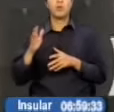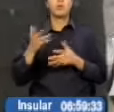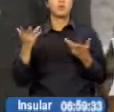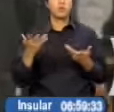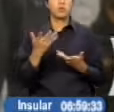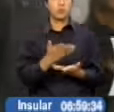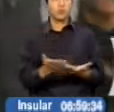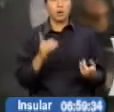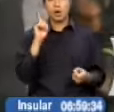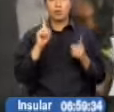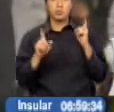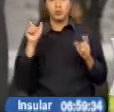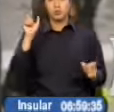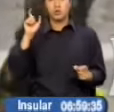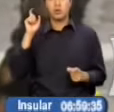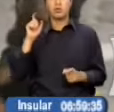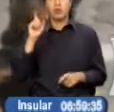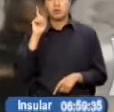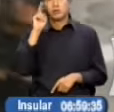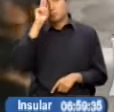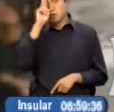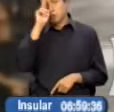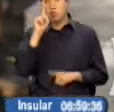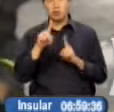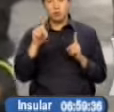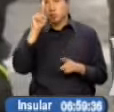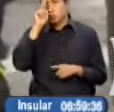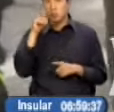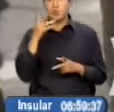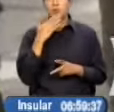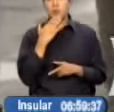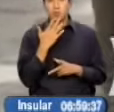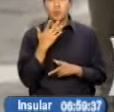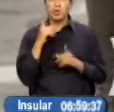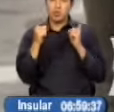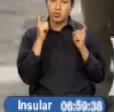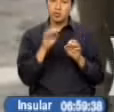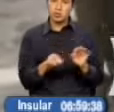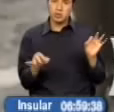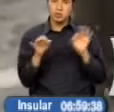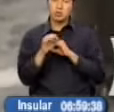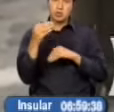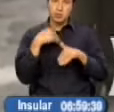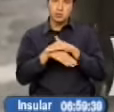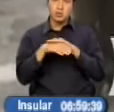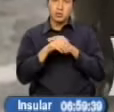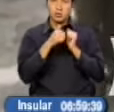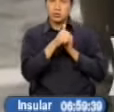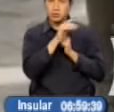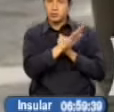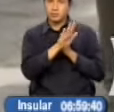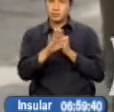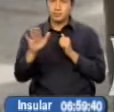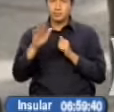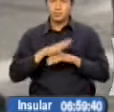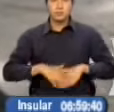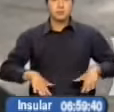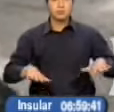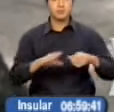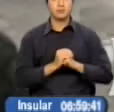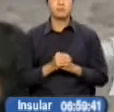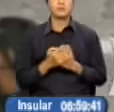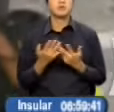oportunidad del delincuente y evitamos que ellos los faciliten el control de ingreso a cada una de las localidades